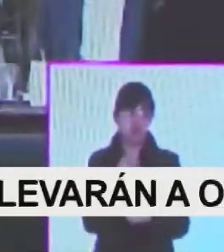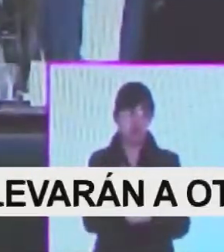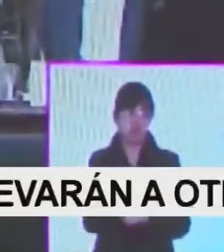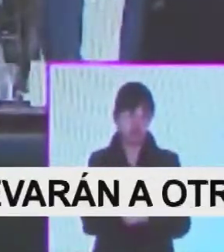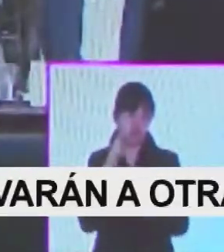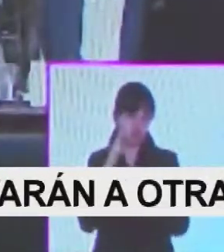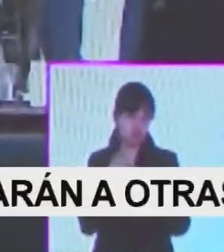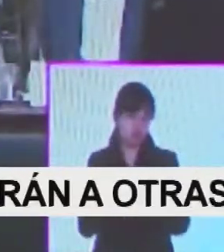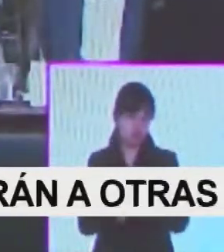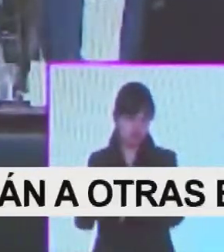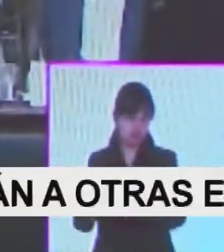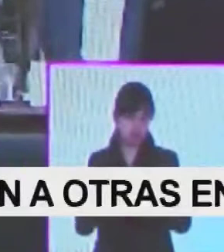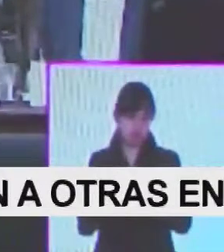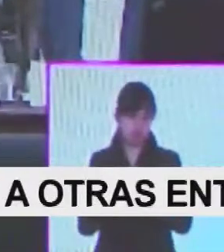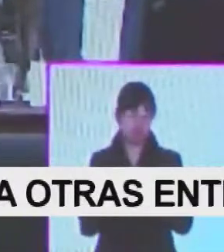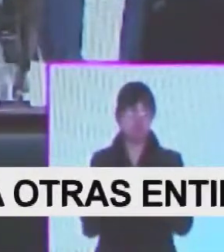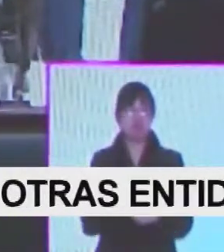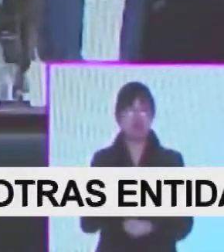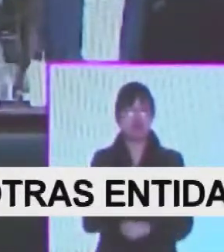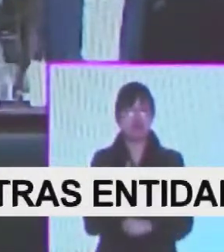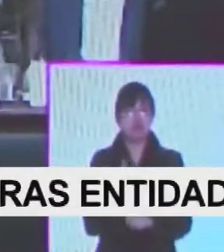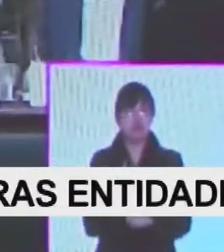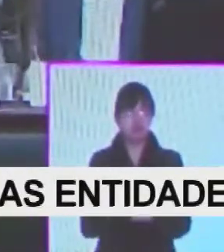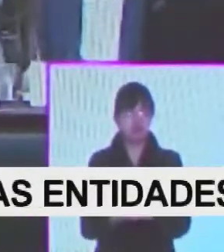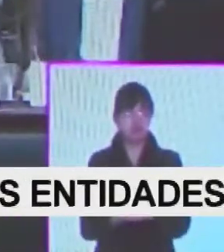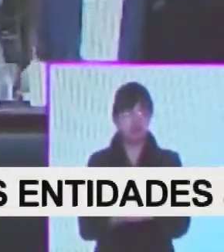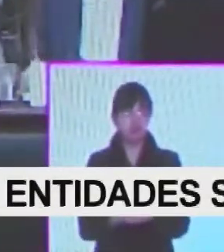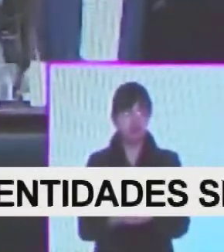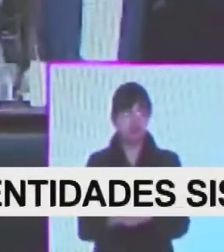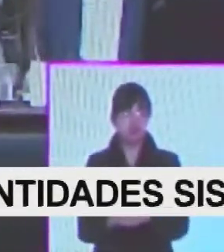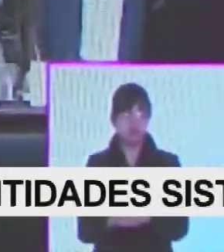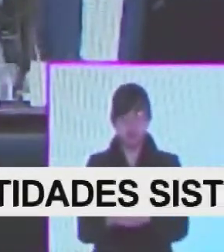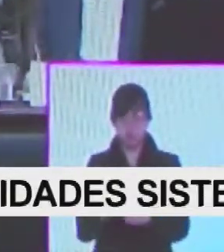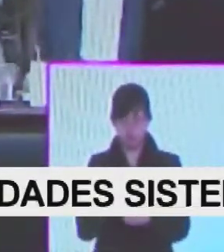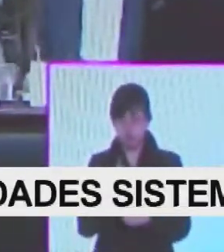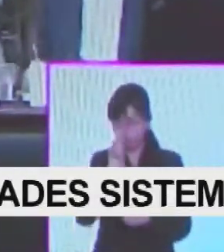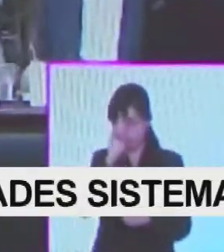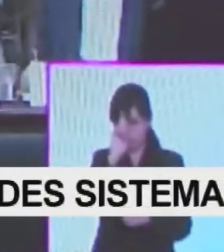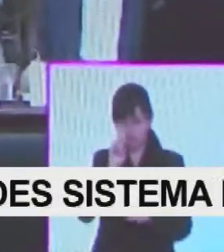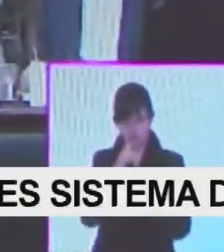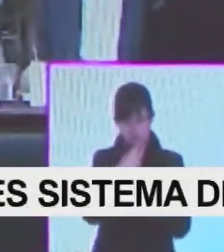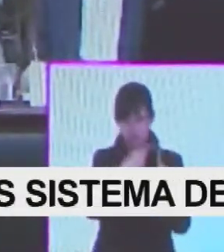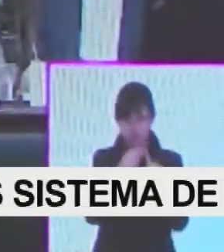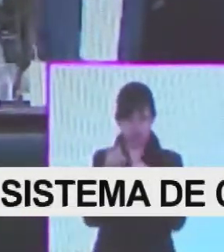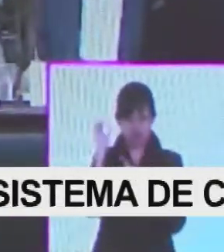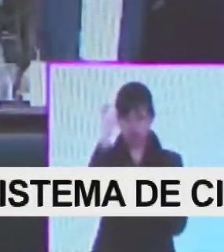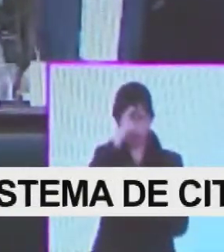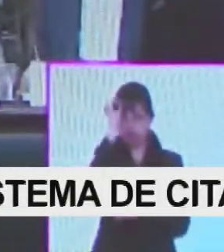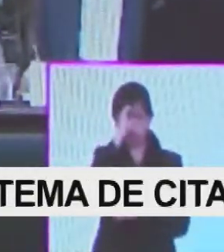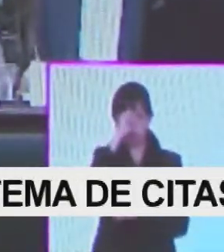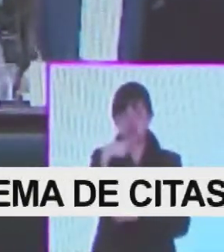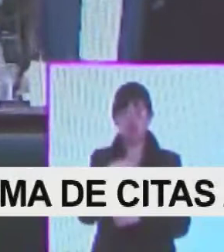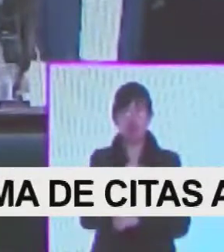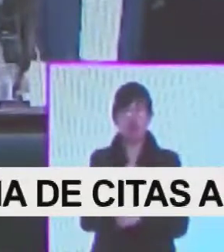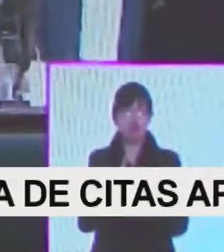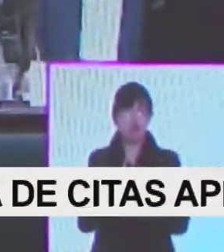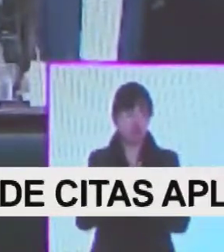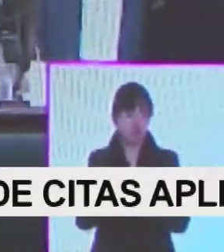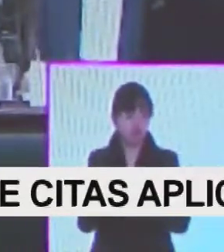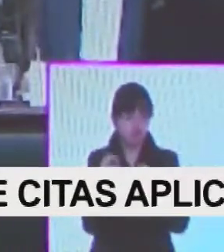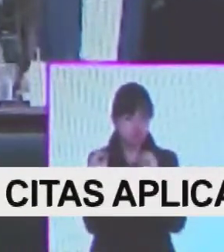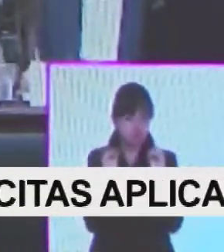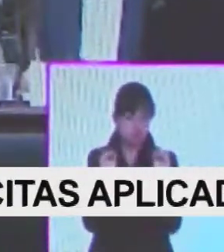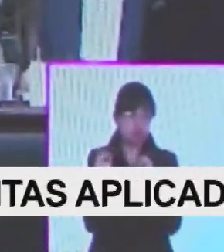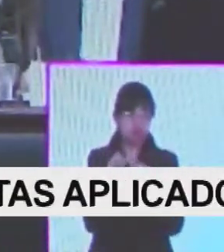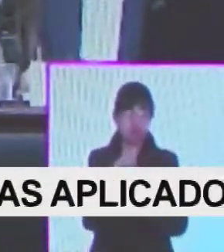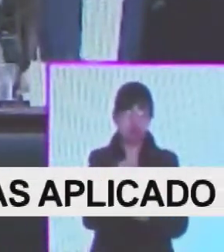muchos temas que aborda cada mañana en su rueda de prensa en Palacio Nacional, reiteró este día que está preparando ya